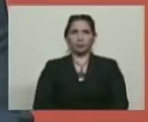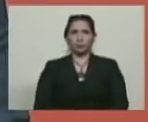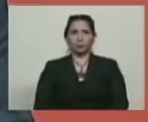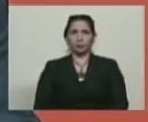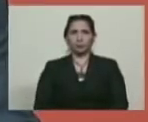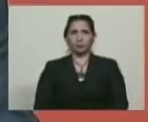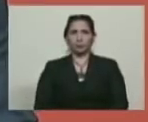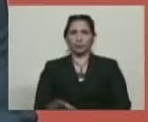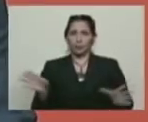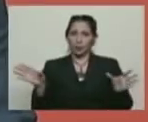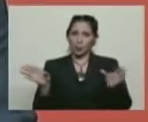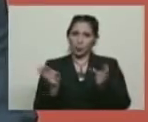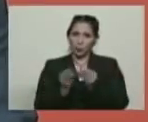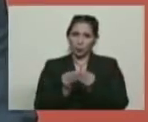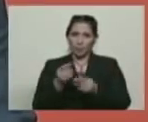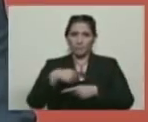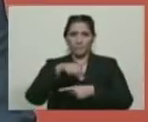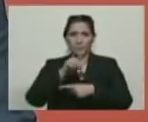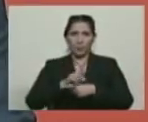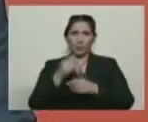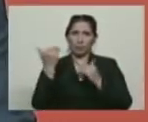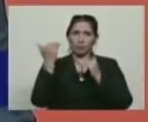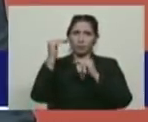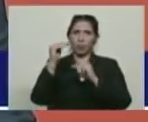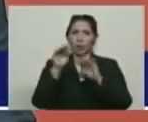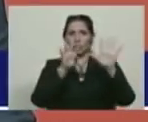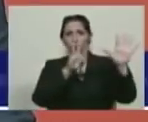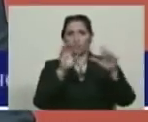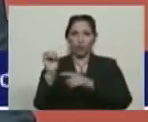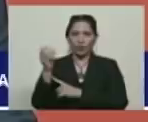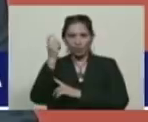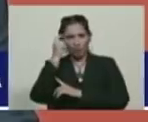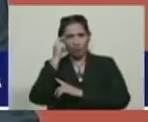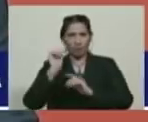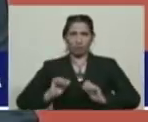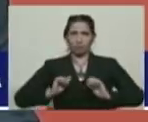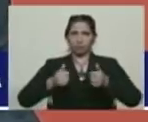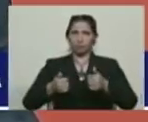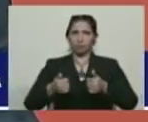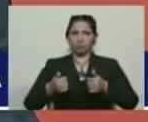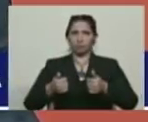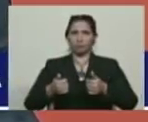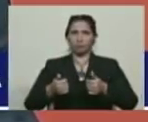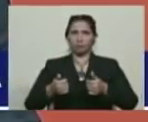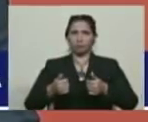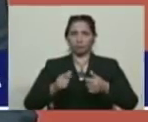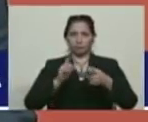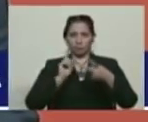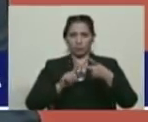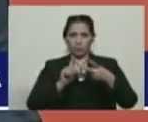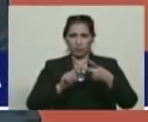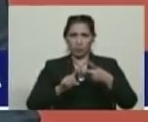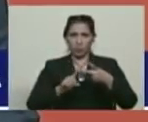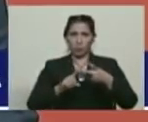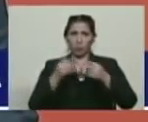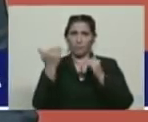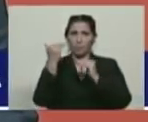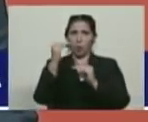ha concluido su primera etapa los 90 días iniciales hemos iniciado un segundo periodo